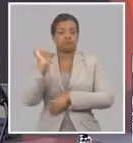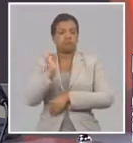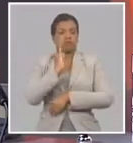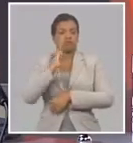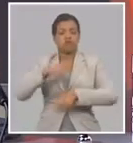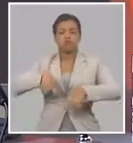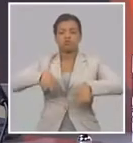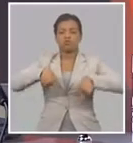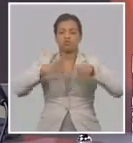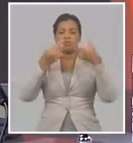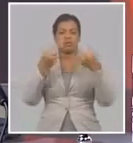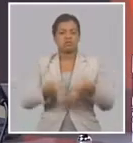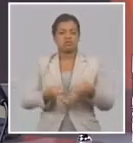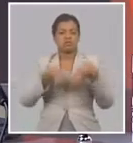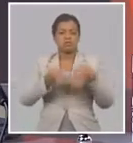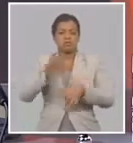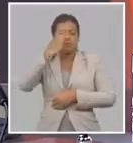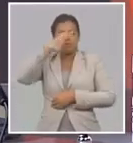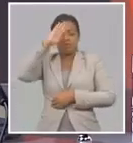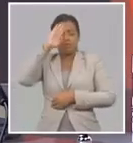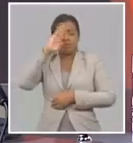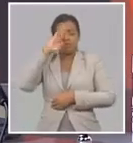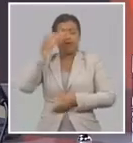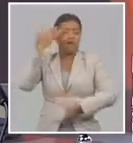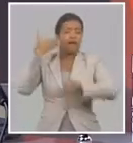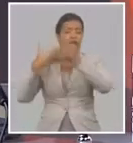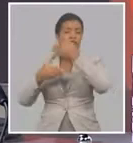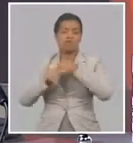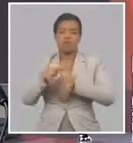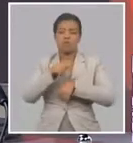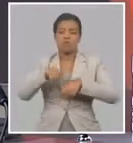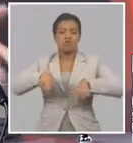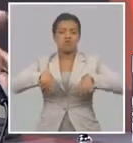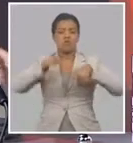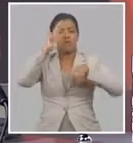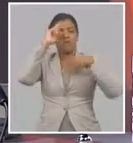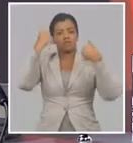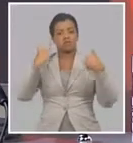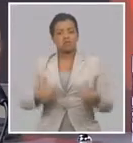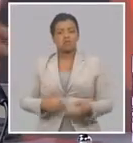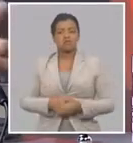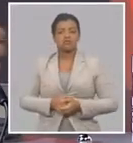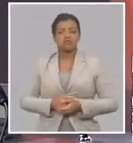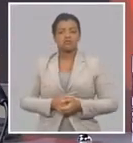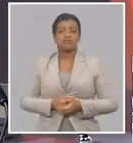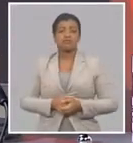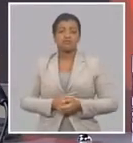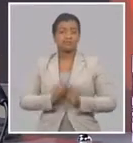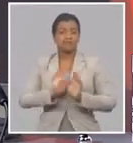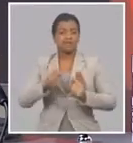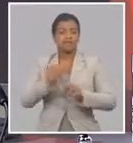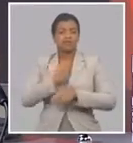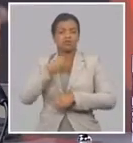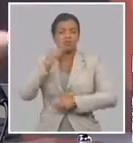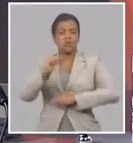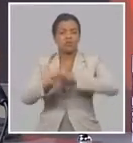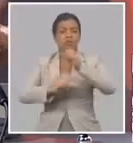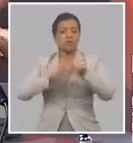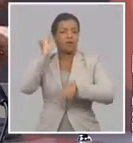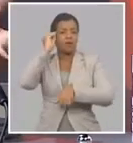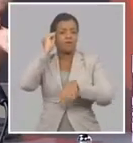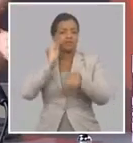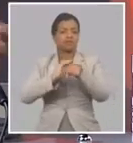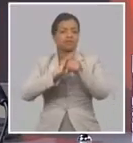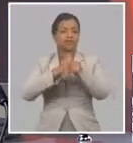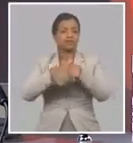signatario de todos los reglamento que la organización mundial de la salud conocida a ella la presencia de esta enfermedad y teniendo en cuenta